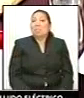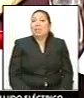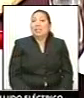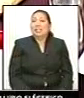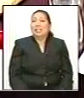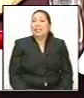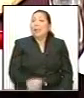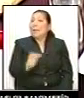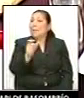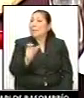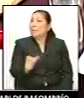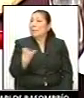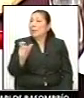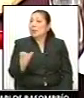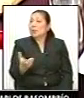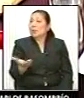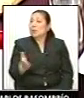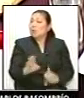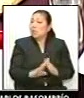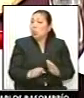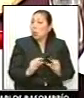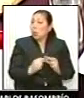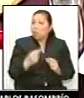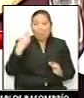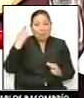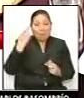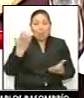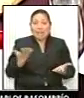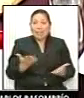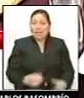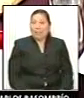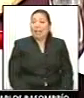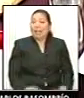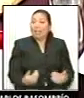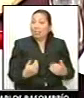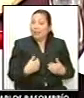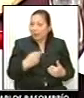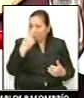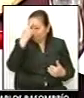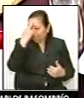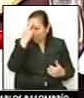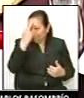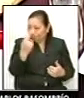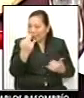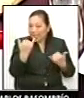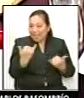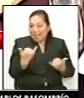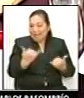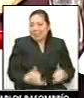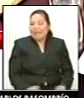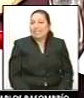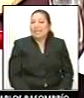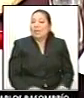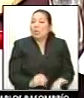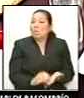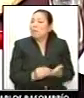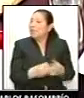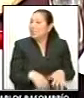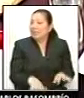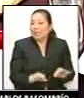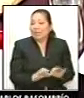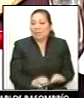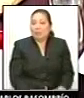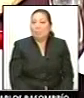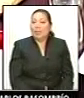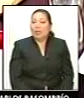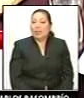en base simplemente a personas o en base a partidos? Justamente tiene que respetarse, y eso es lo ideal,